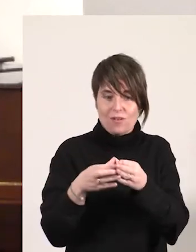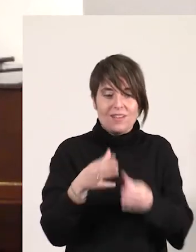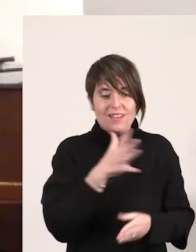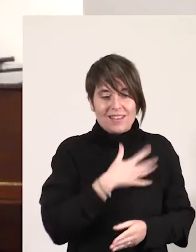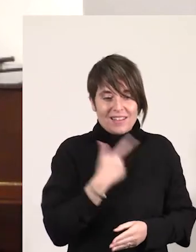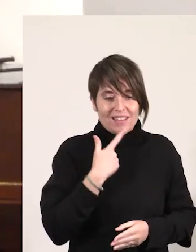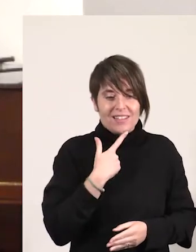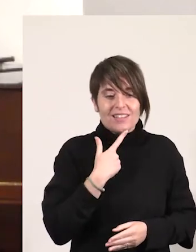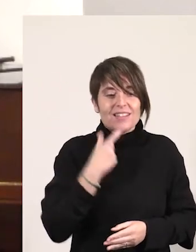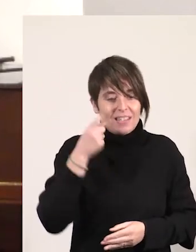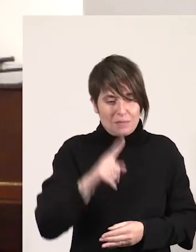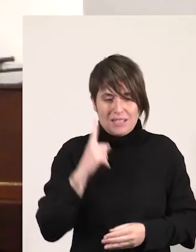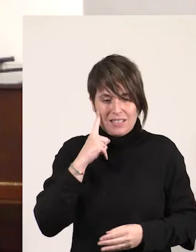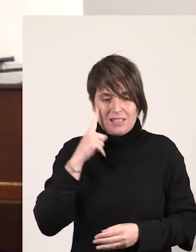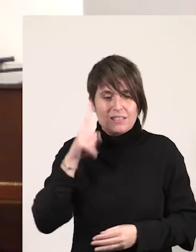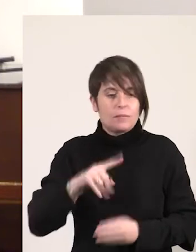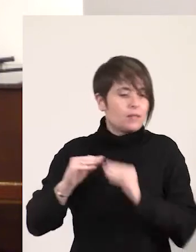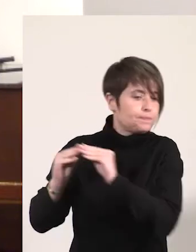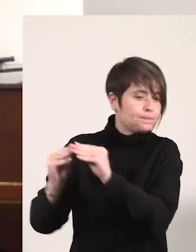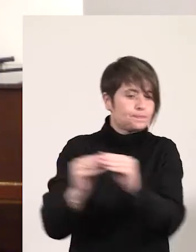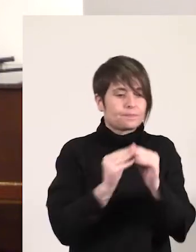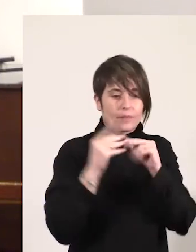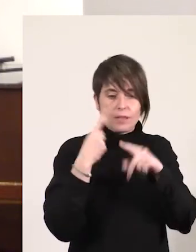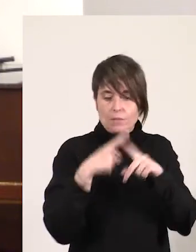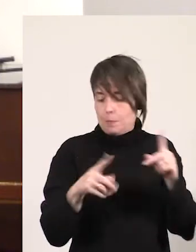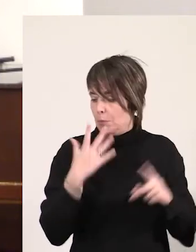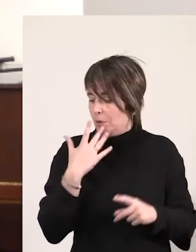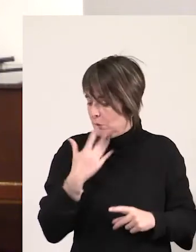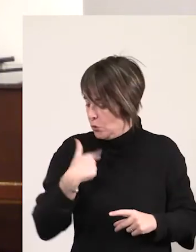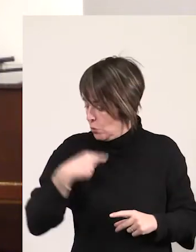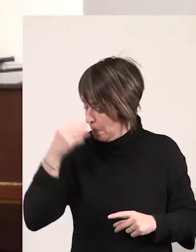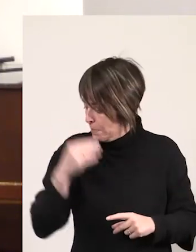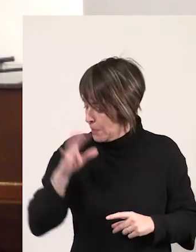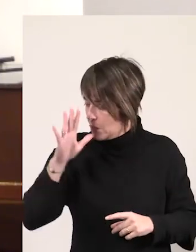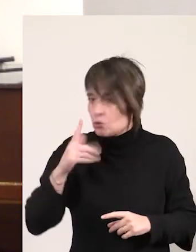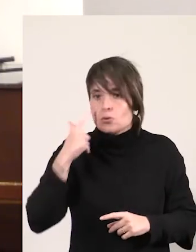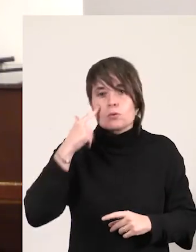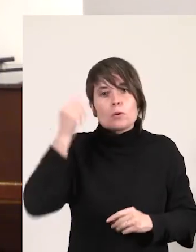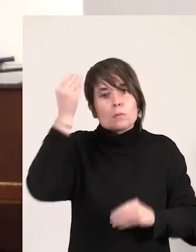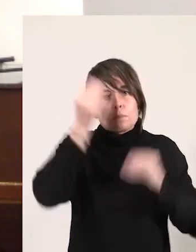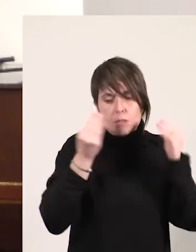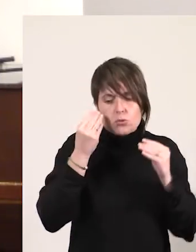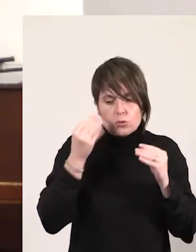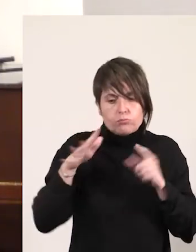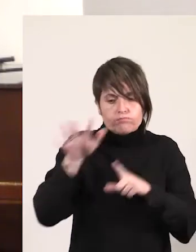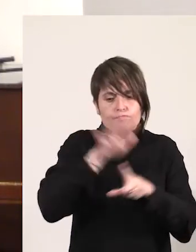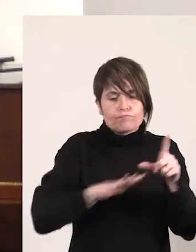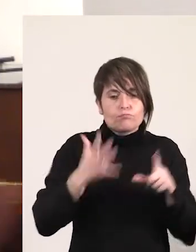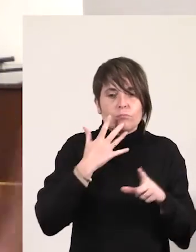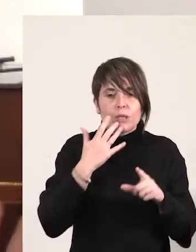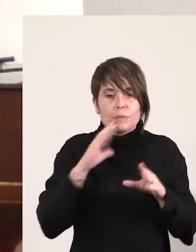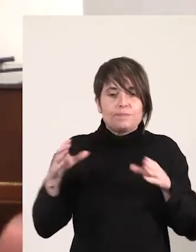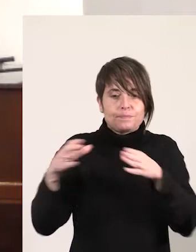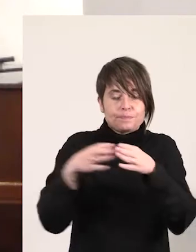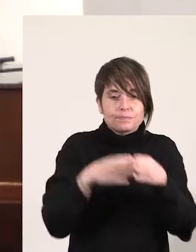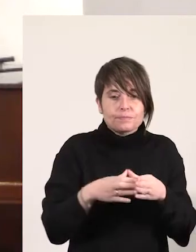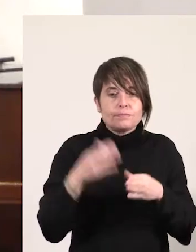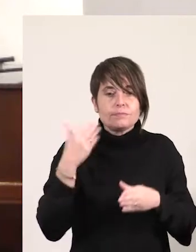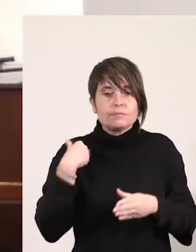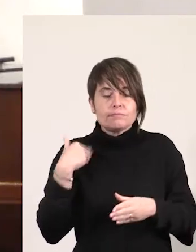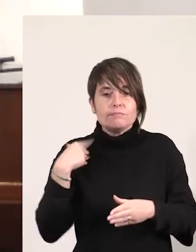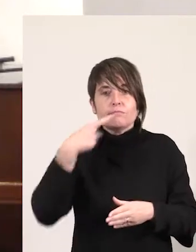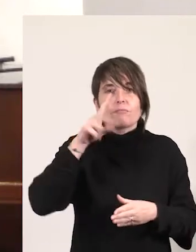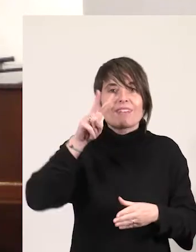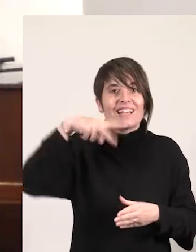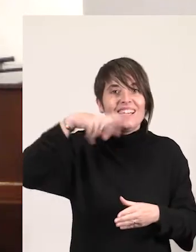poco en el seno de la comunidad. Por tanto, siempre ha habido, y ha habido además a todos los niveles, ¿no? O sea, yo pienso, por ejemplo, a todos los niveles y en todos los